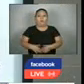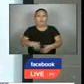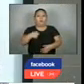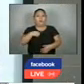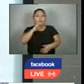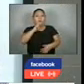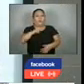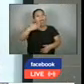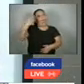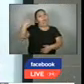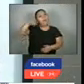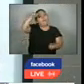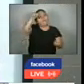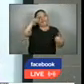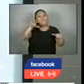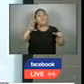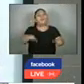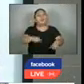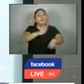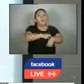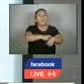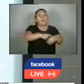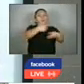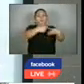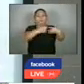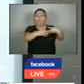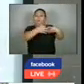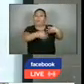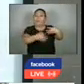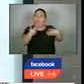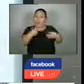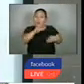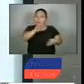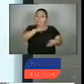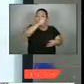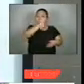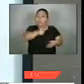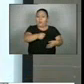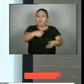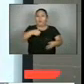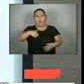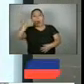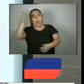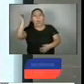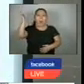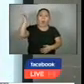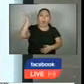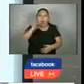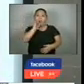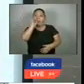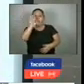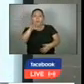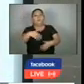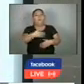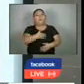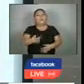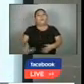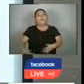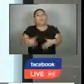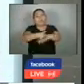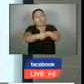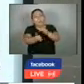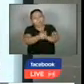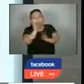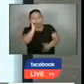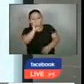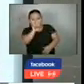aprobé la prórroga, que fue empezar el segundo mes, terminé mi intervención diciéndole al presidente de la asamblea, nos vemos dentro